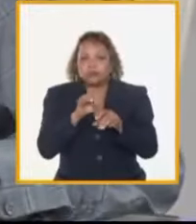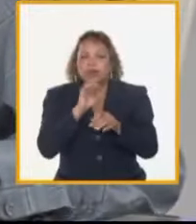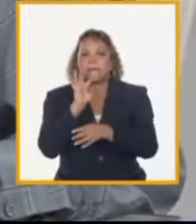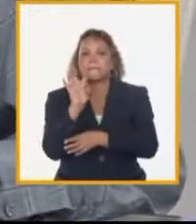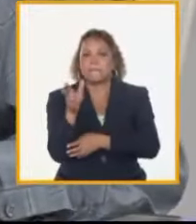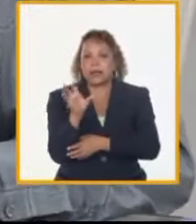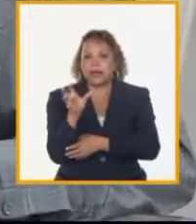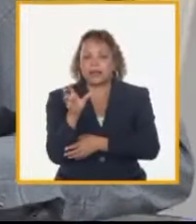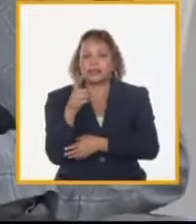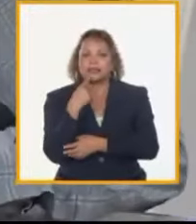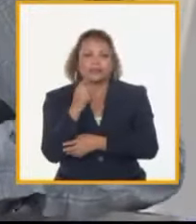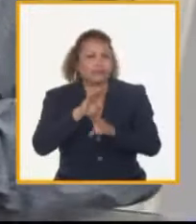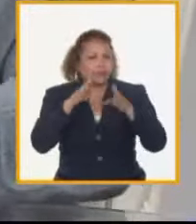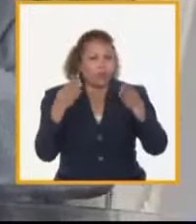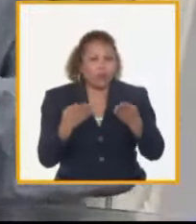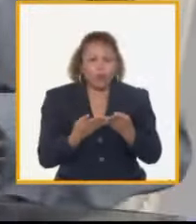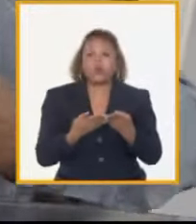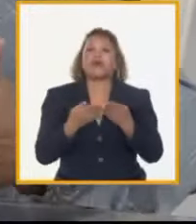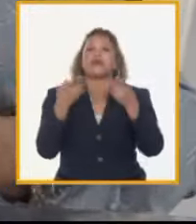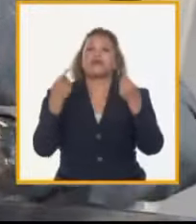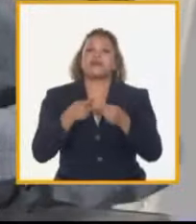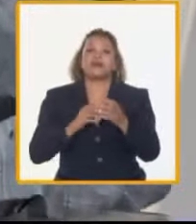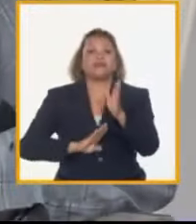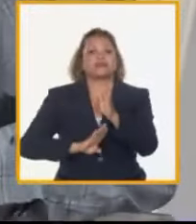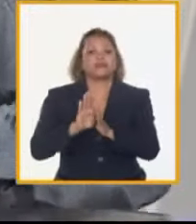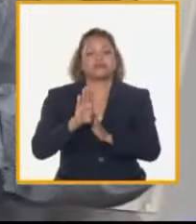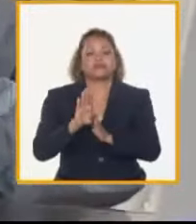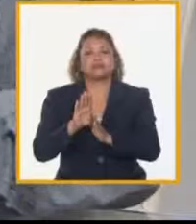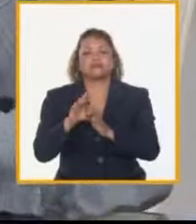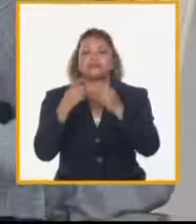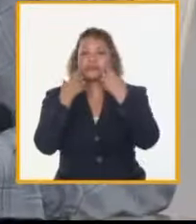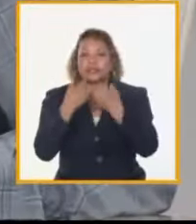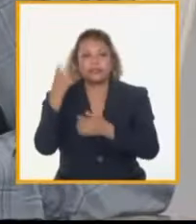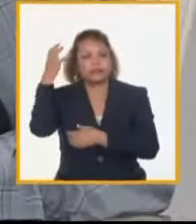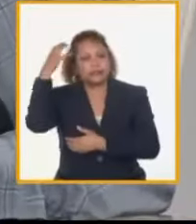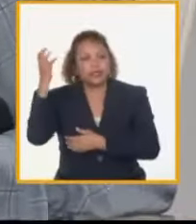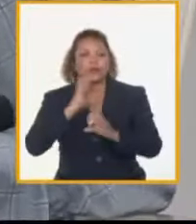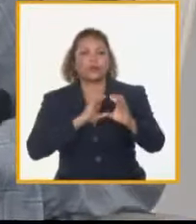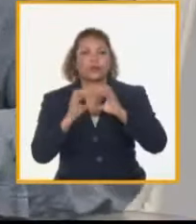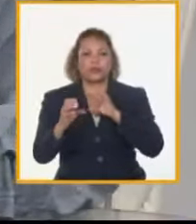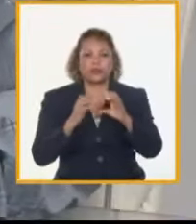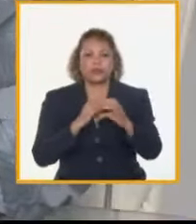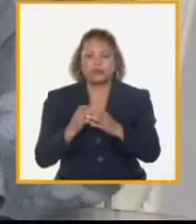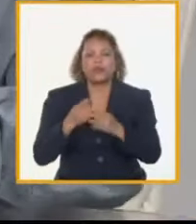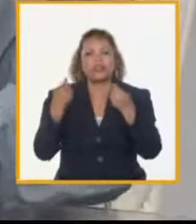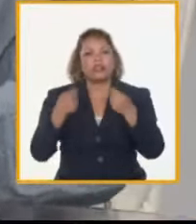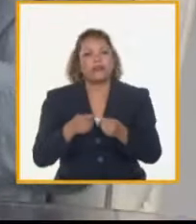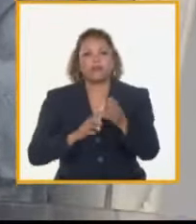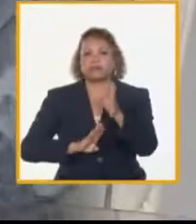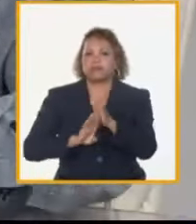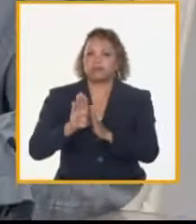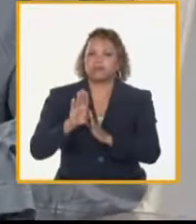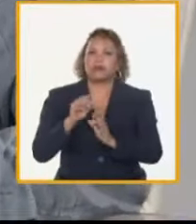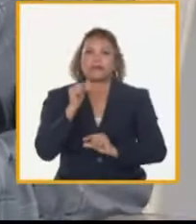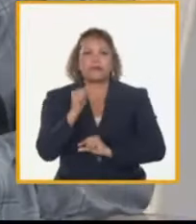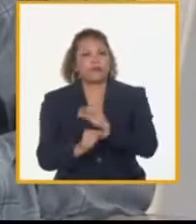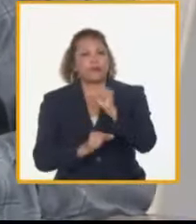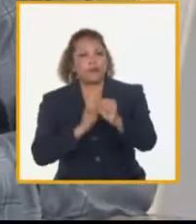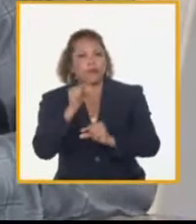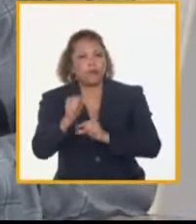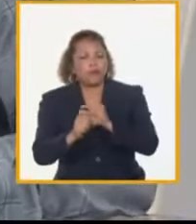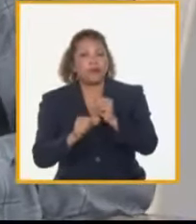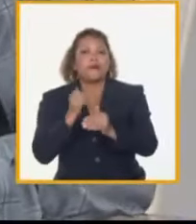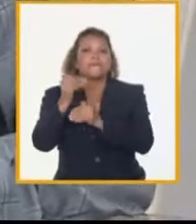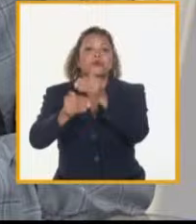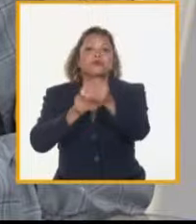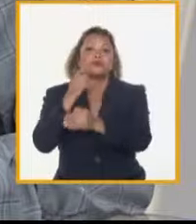bancarización, todas estas cuestiones que son pilares del gobierno, la comunicación, tenemos que coger, es de las proyecciones